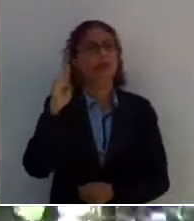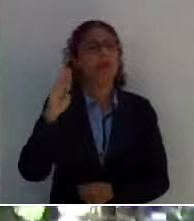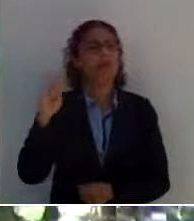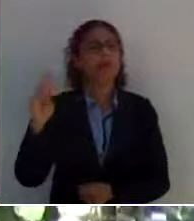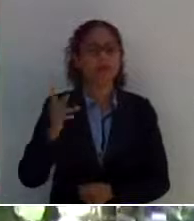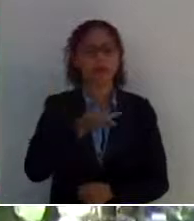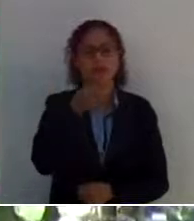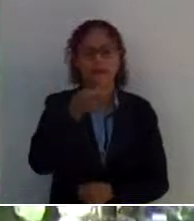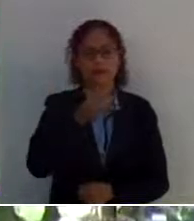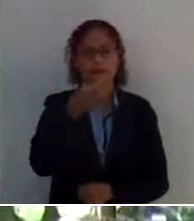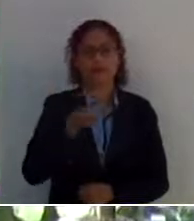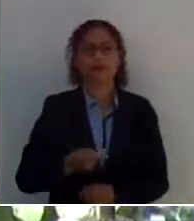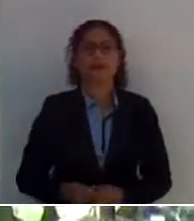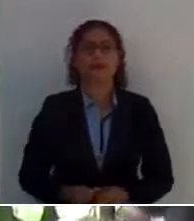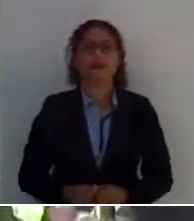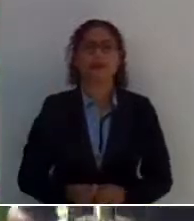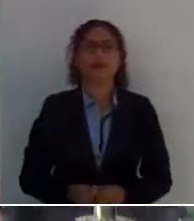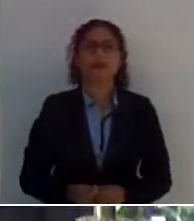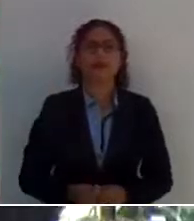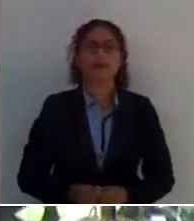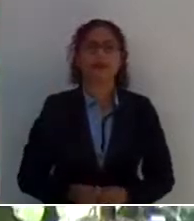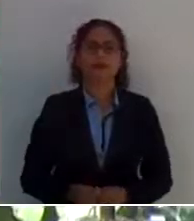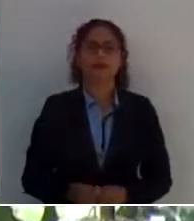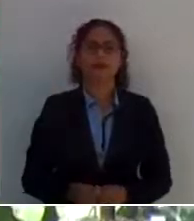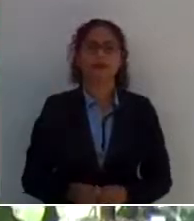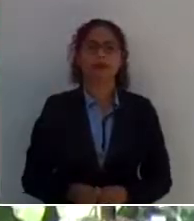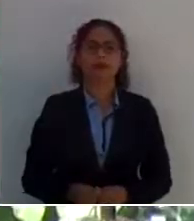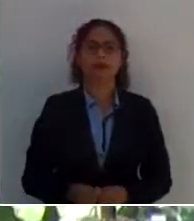hacer uso de la palabra. Gracias.